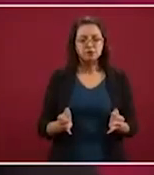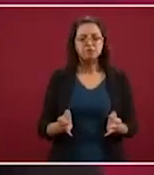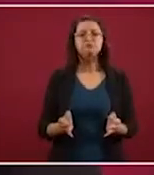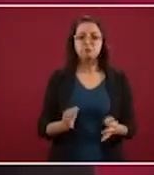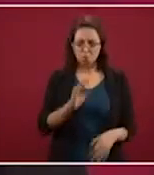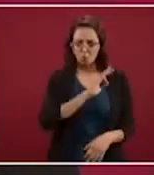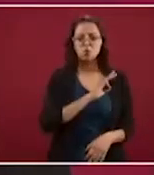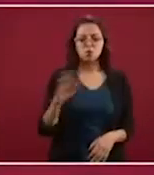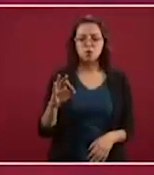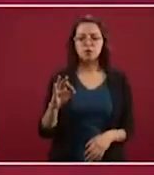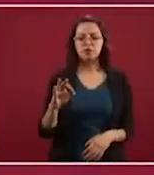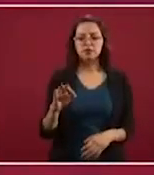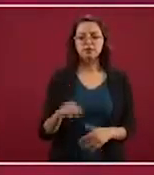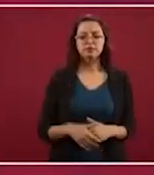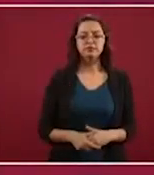conveniente.